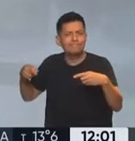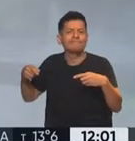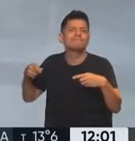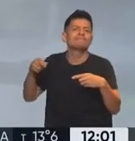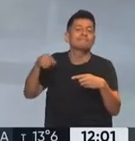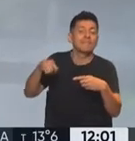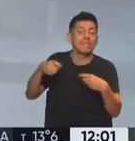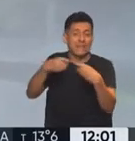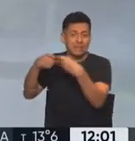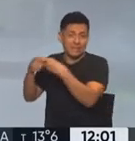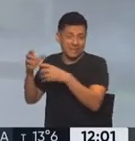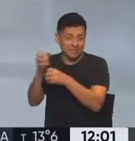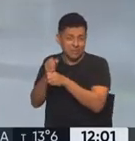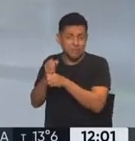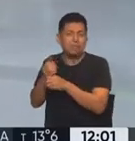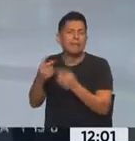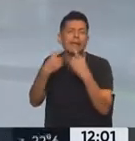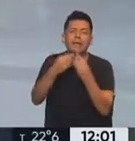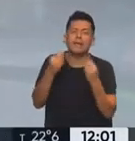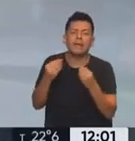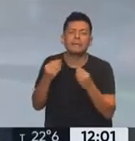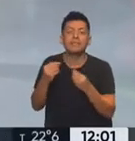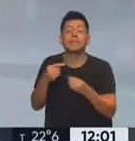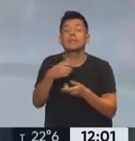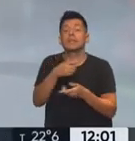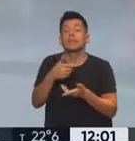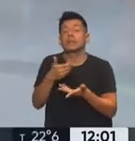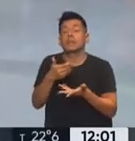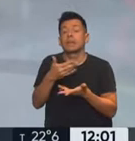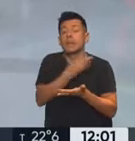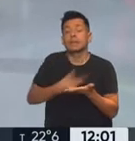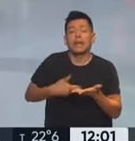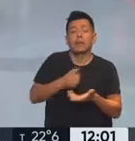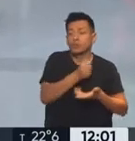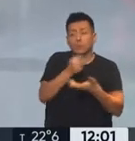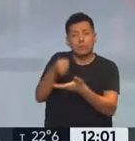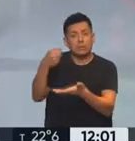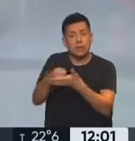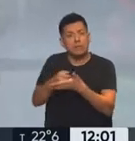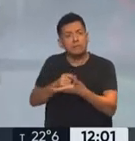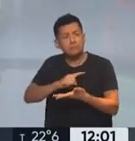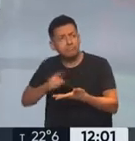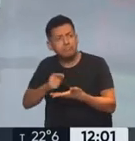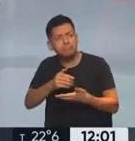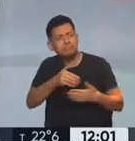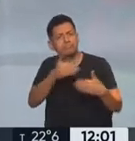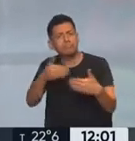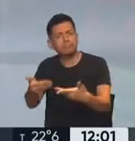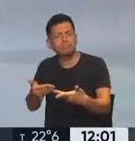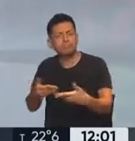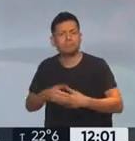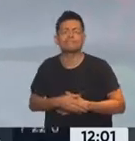cámaras empresariales? Es el pago de subsidios que indican está atrasado justamente la llegada del